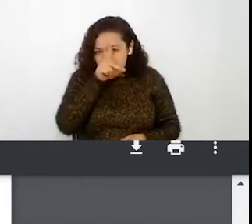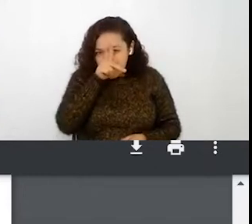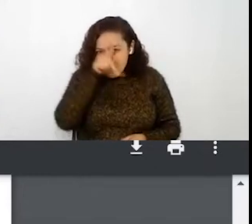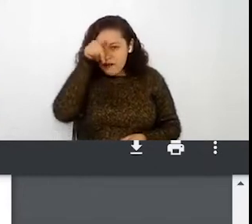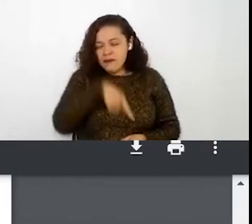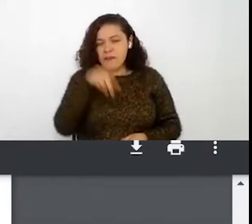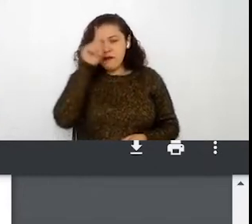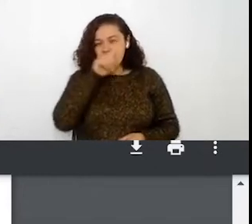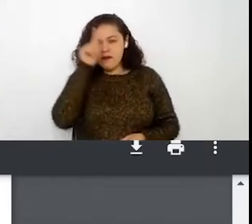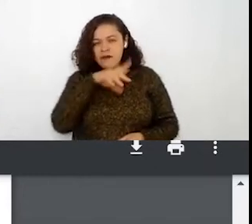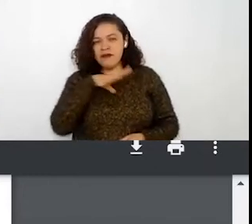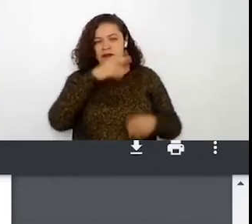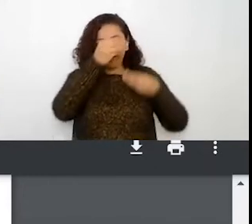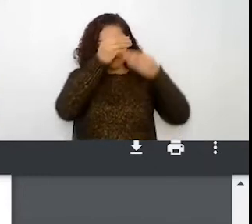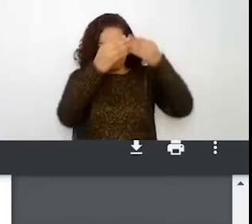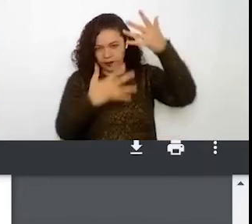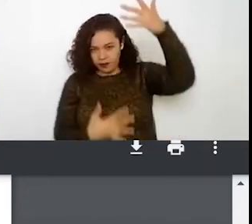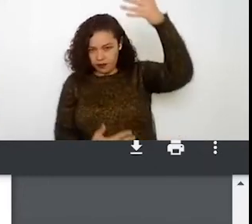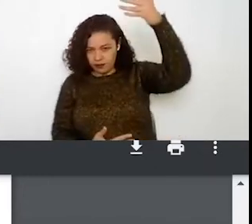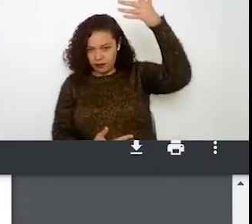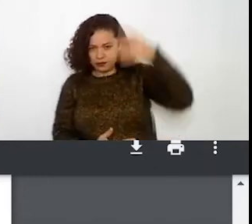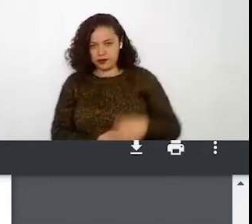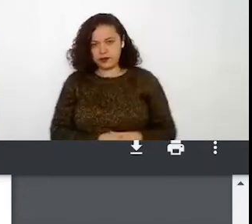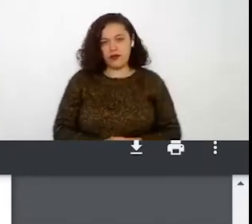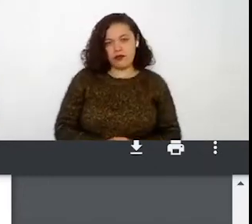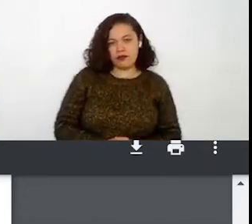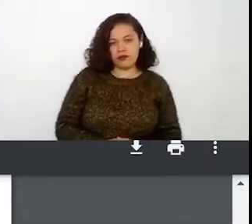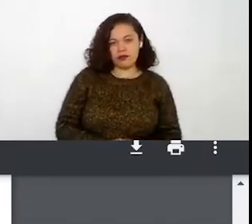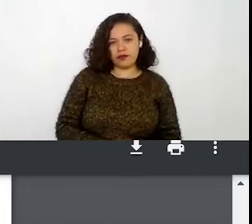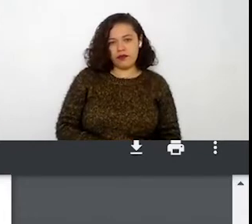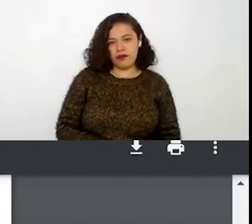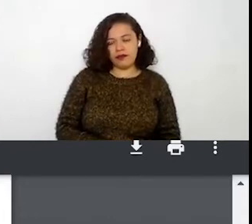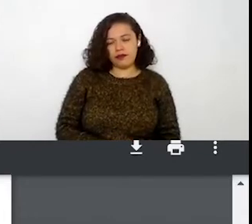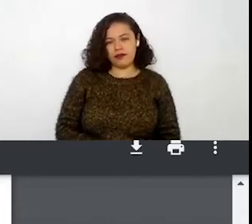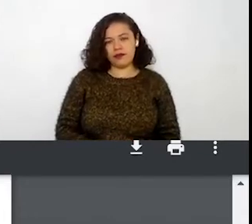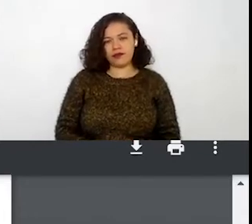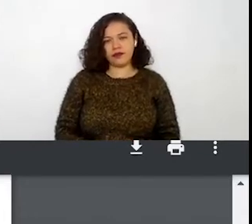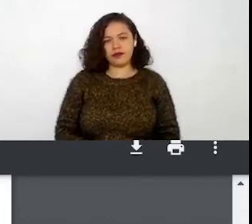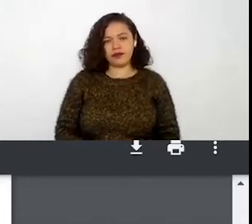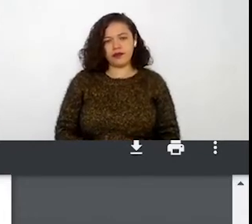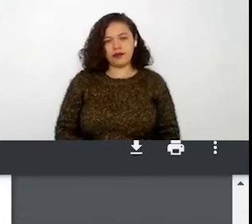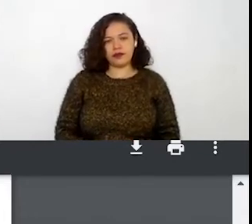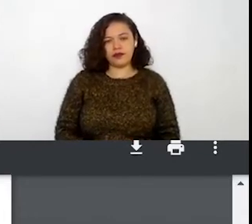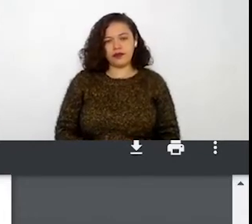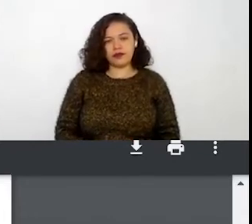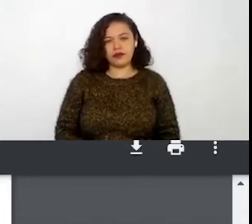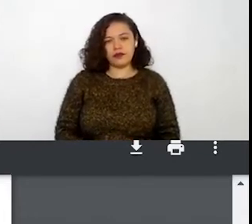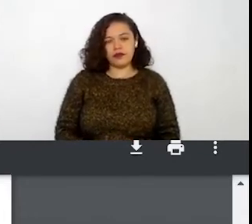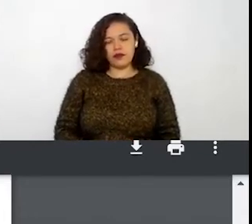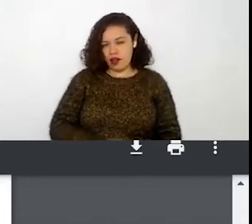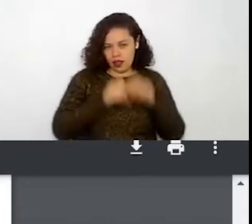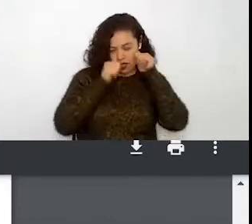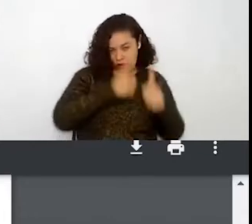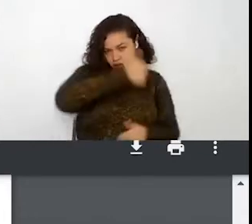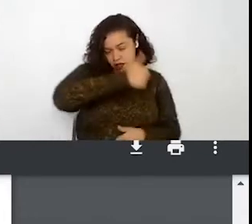el instructivo podemos ver todo todo lo que todo lo que implica cada uno de cada una de las atenciones